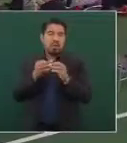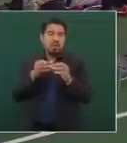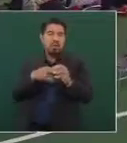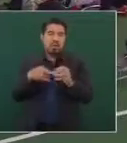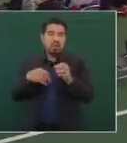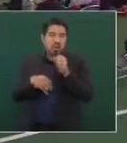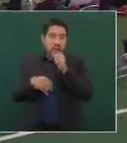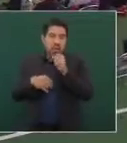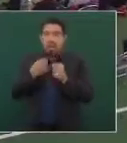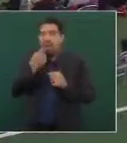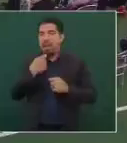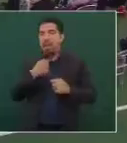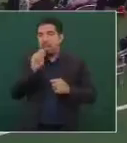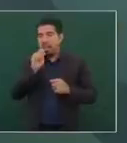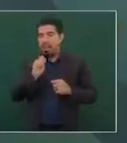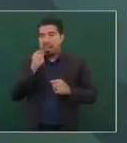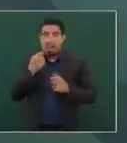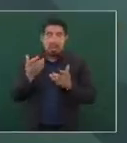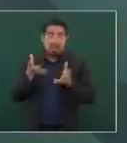paleta,